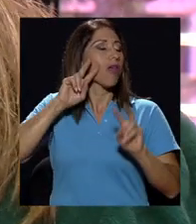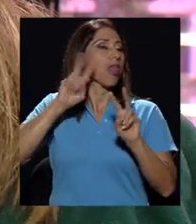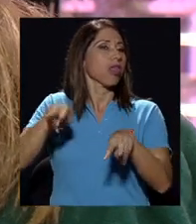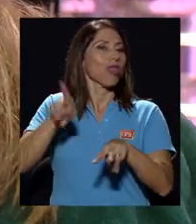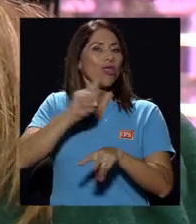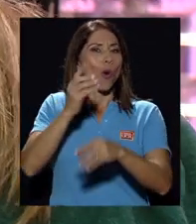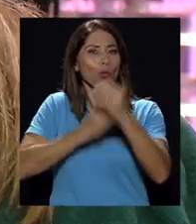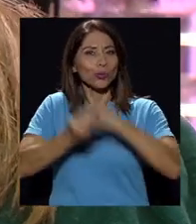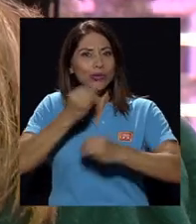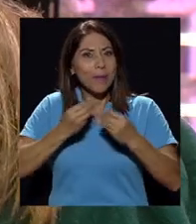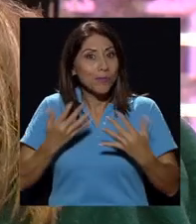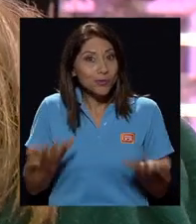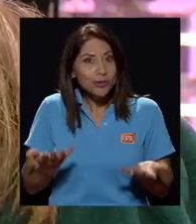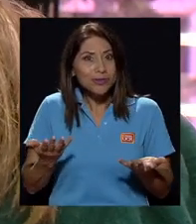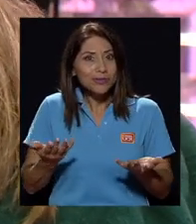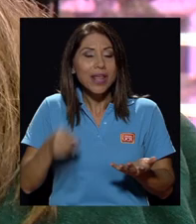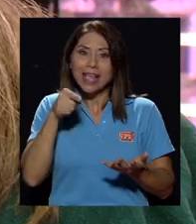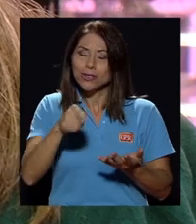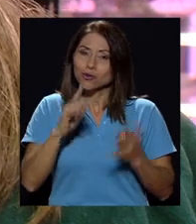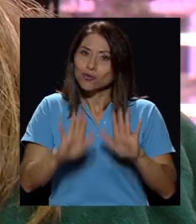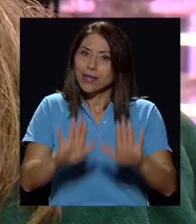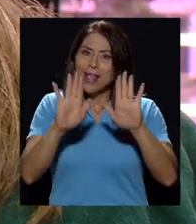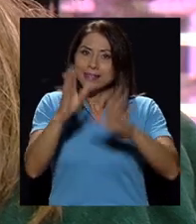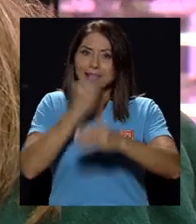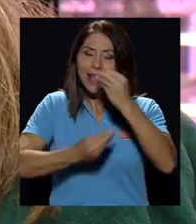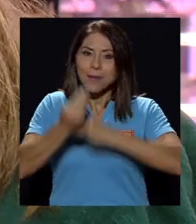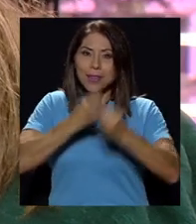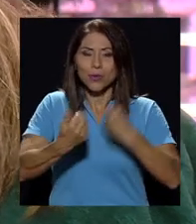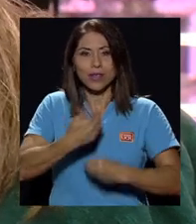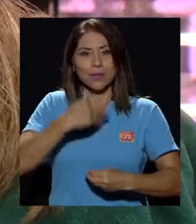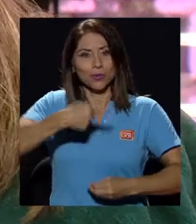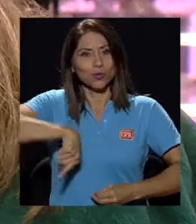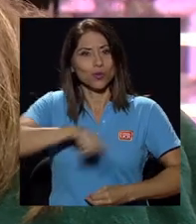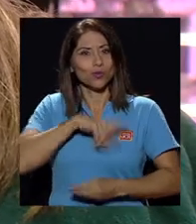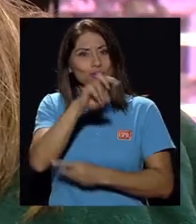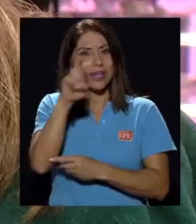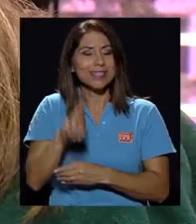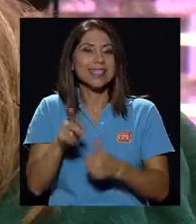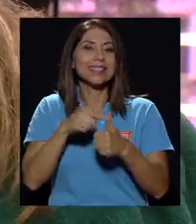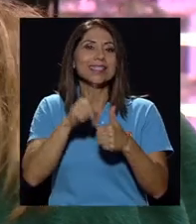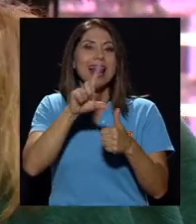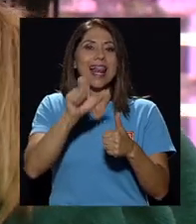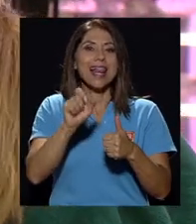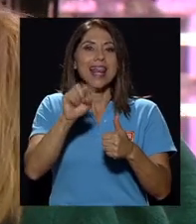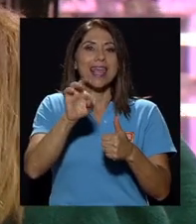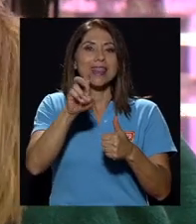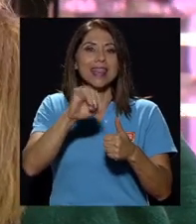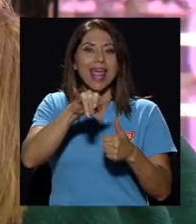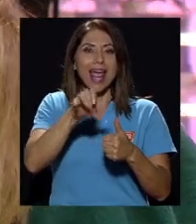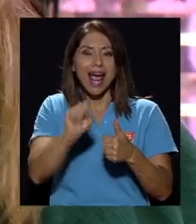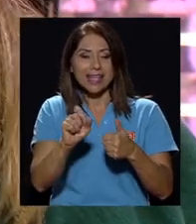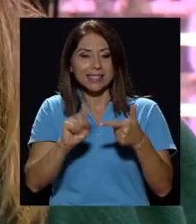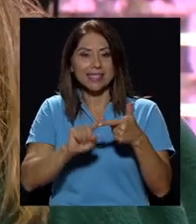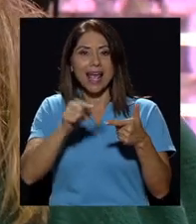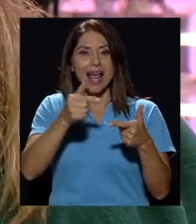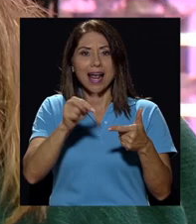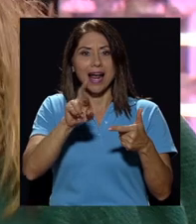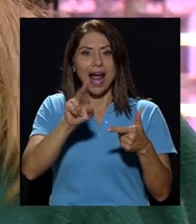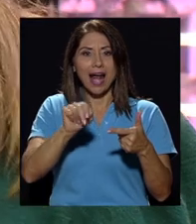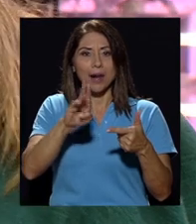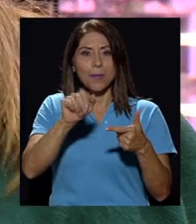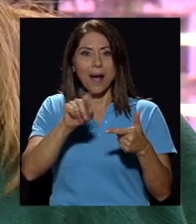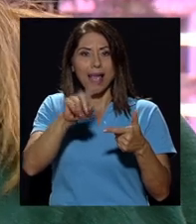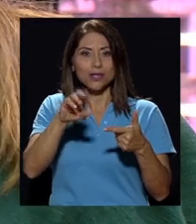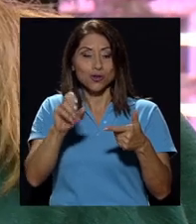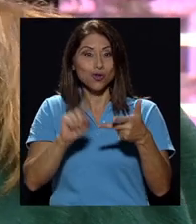su consumo, y es de estos súper alimentos que tenemos los costarricenses: la lenteja, los garbanzos, el famoso frijol, que es parte de